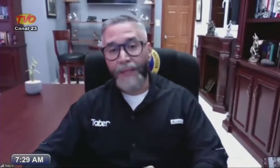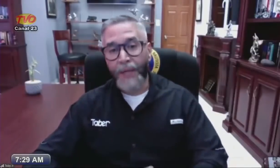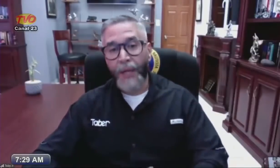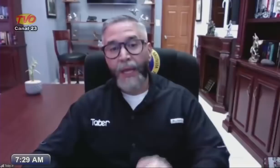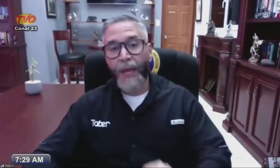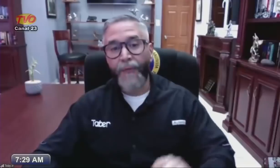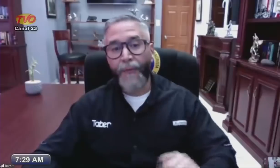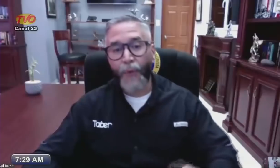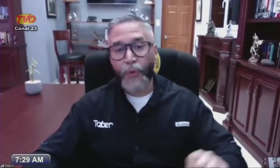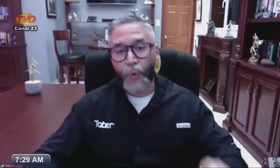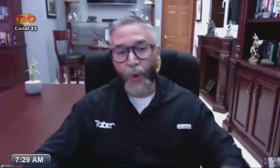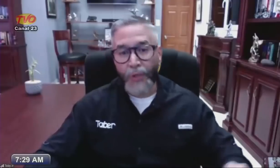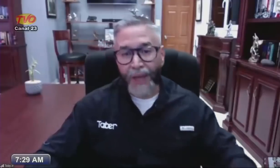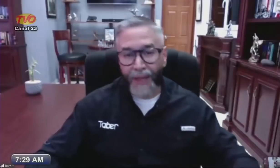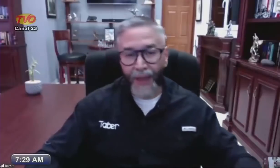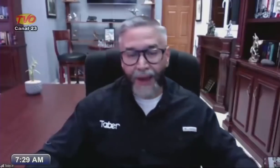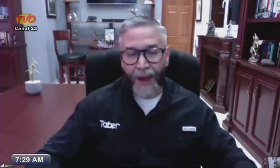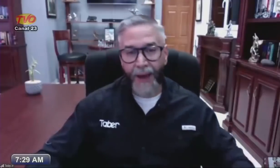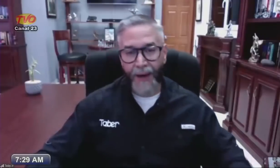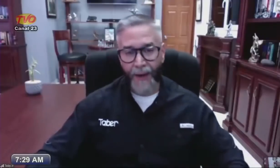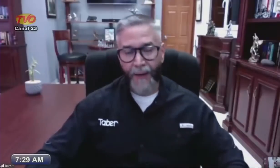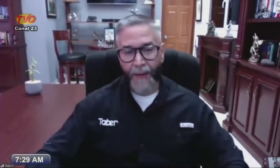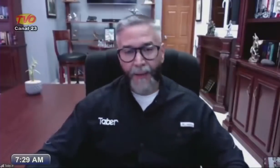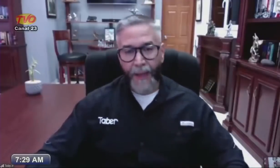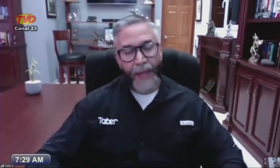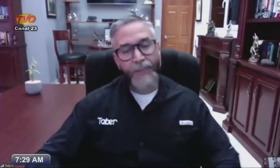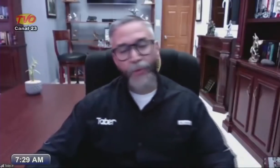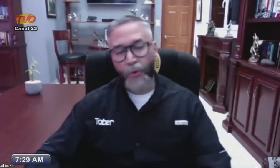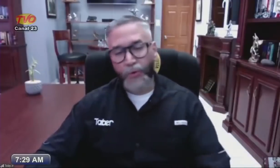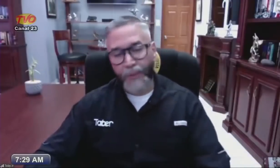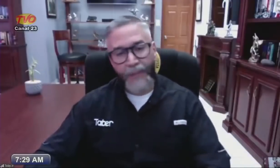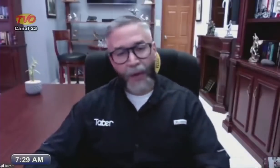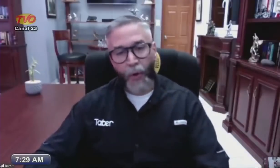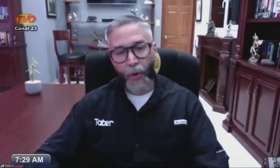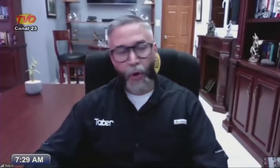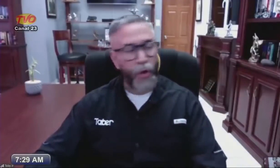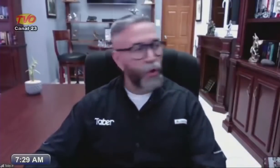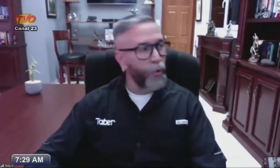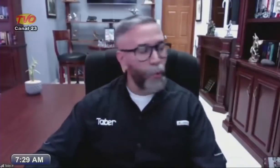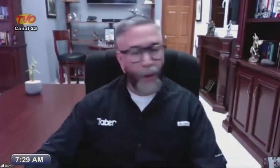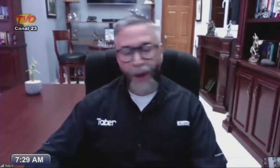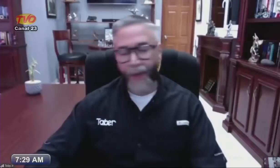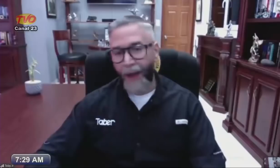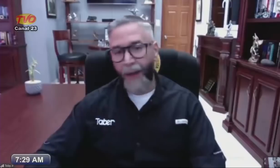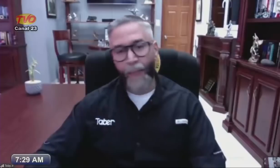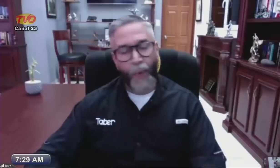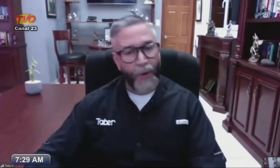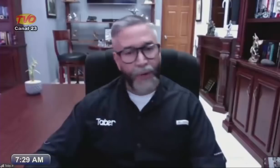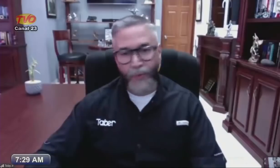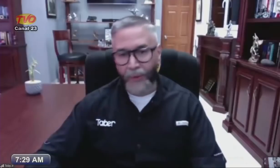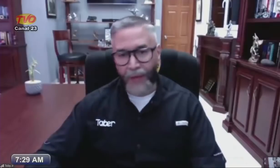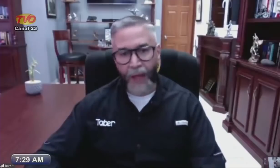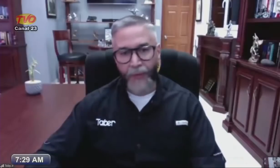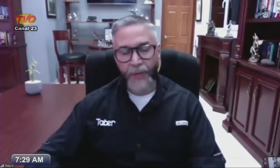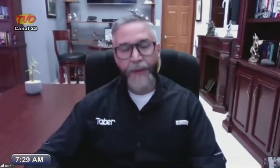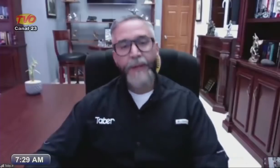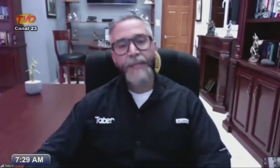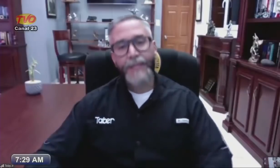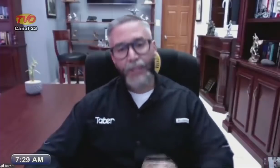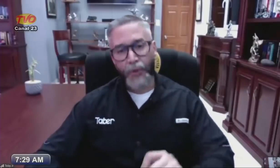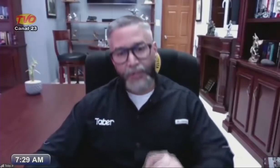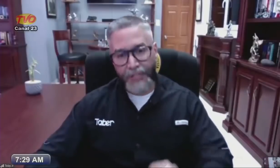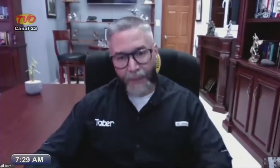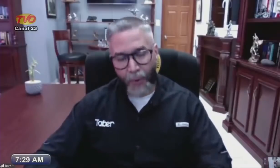obras infructuosas de la carne esto o servir el odio nunca va buenos resultados